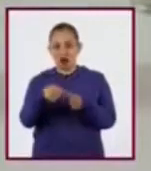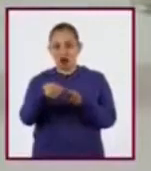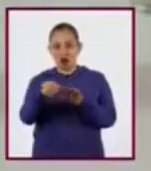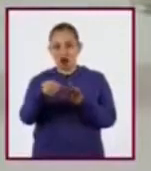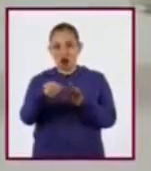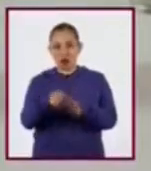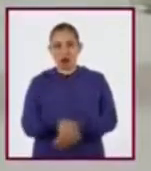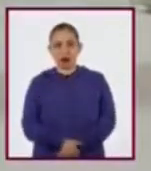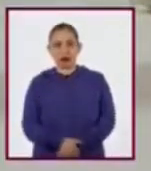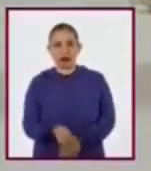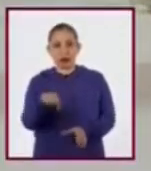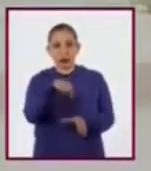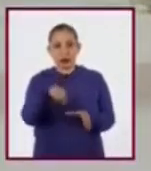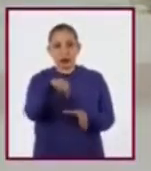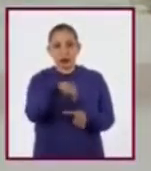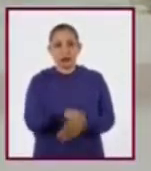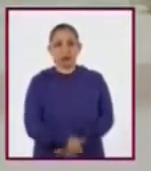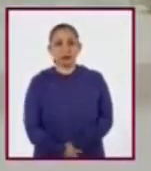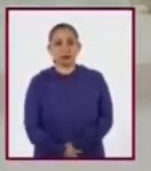Vamos a mover un poco.